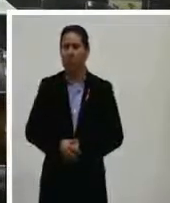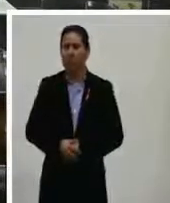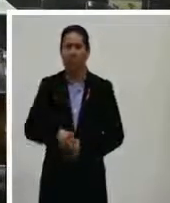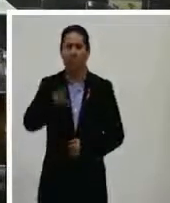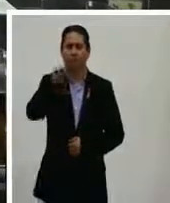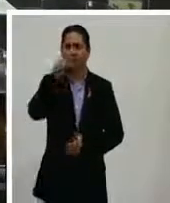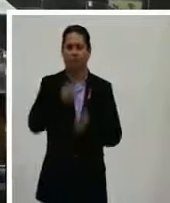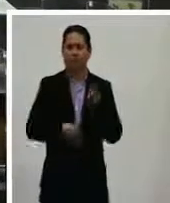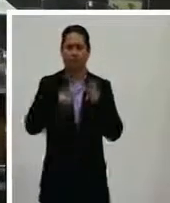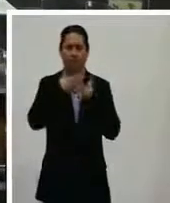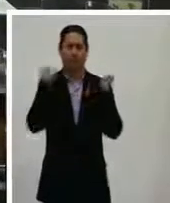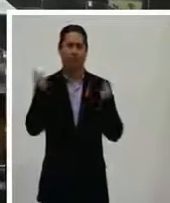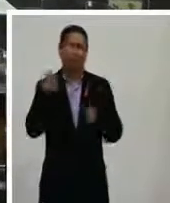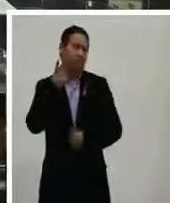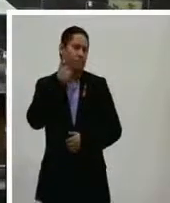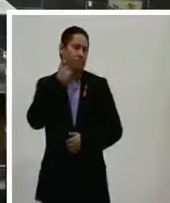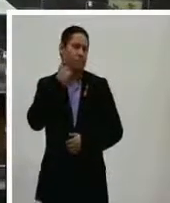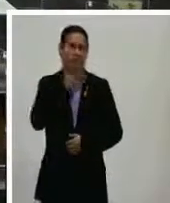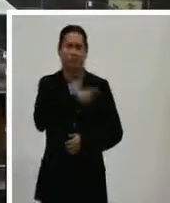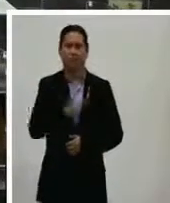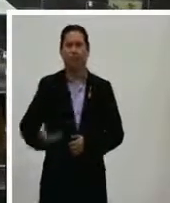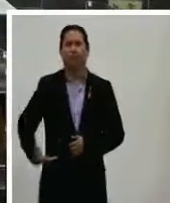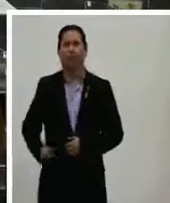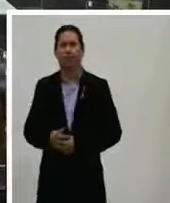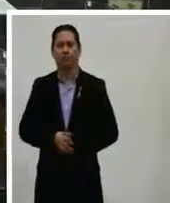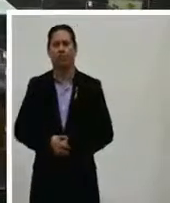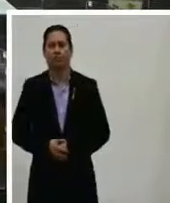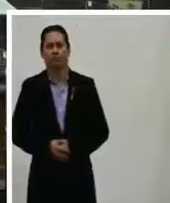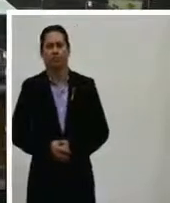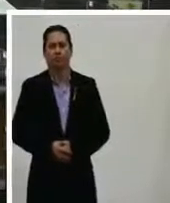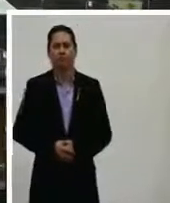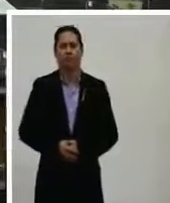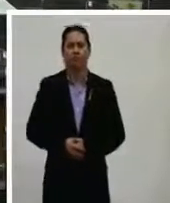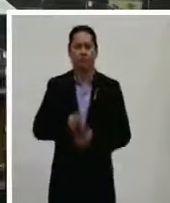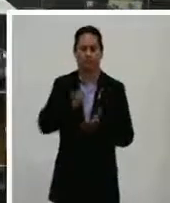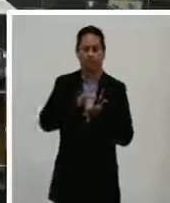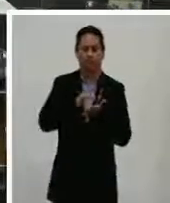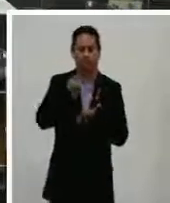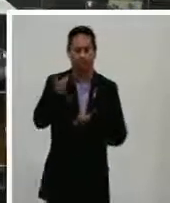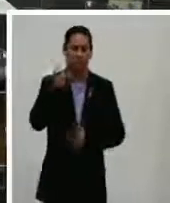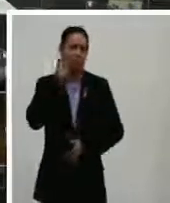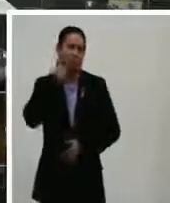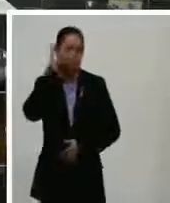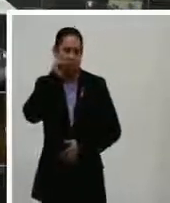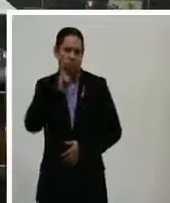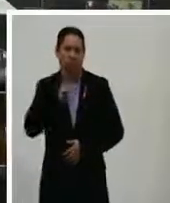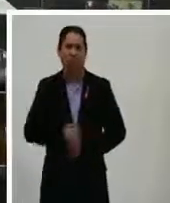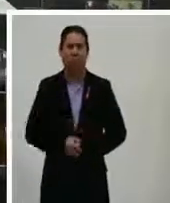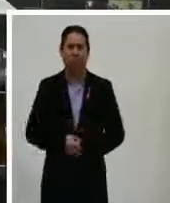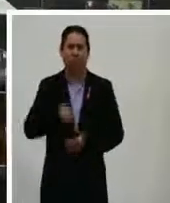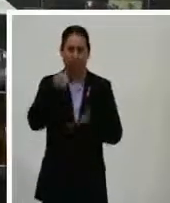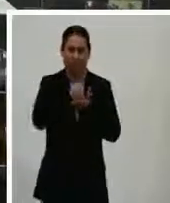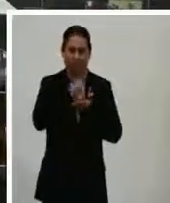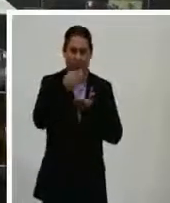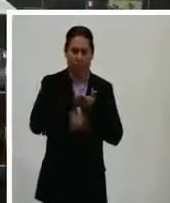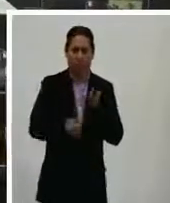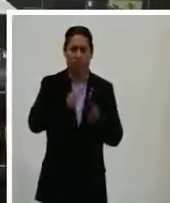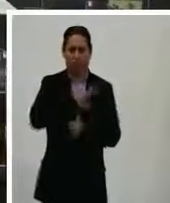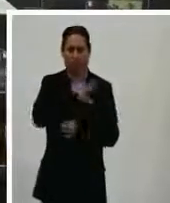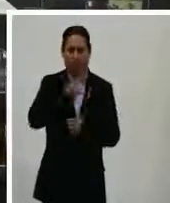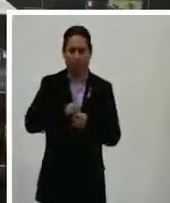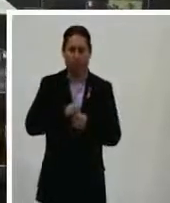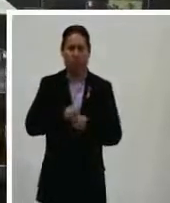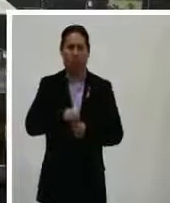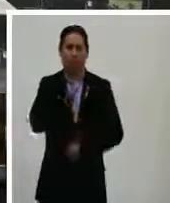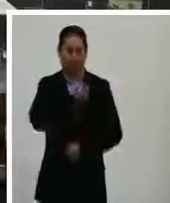no falta ningún legislador por emitir su voto diputado presidente gracias diputada secretaria aprobado en lo